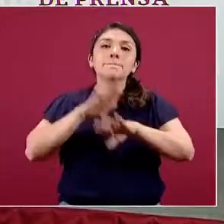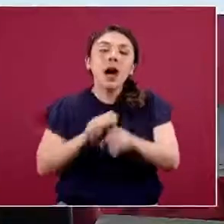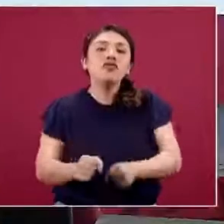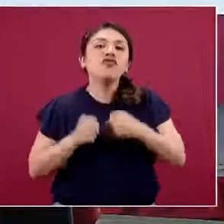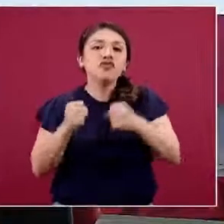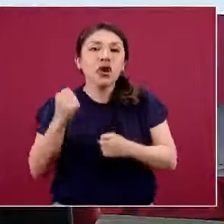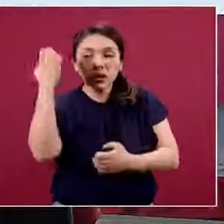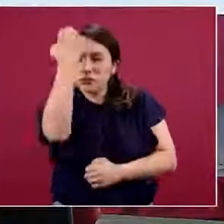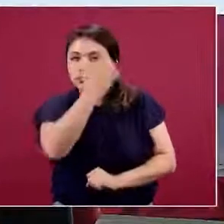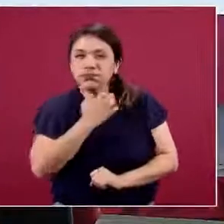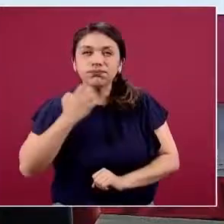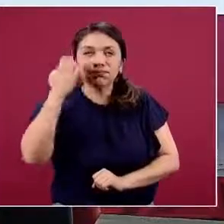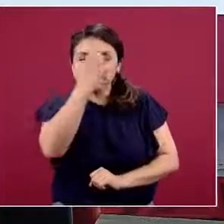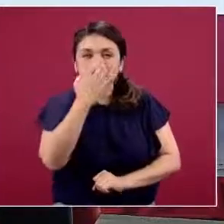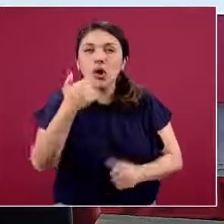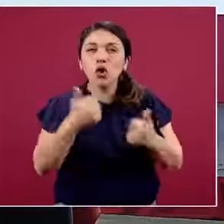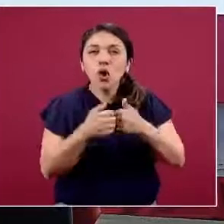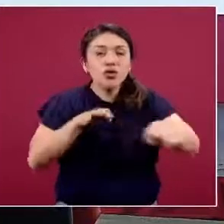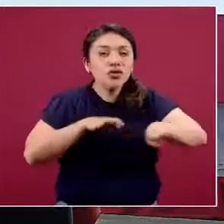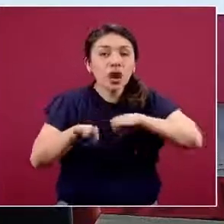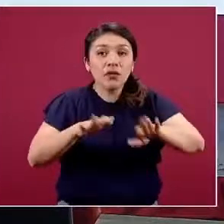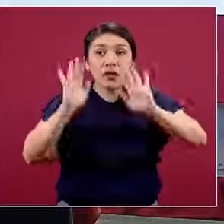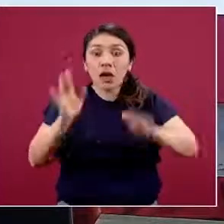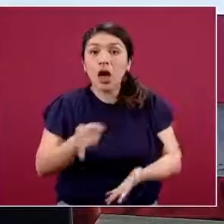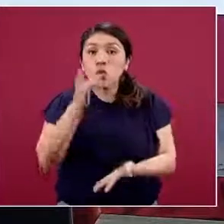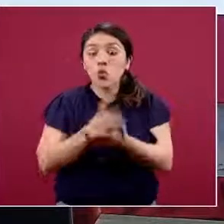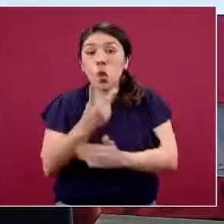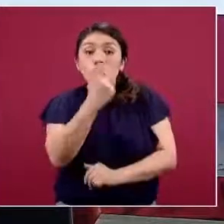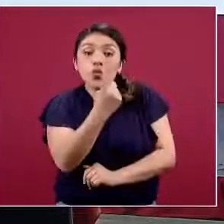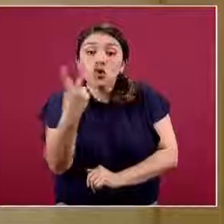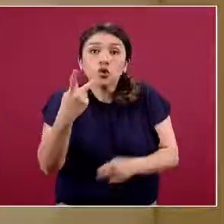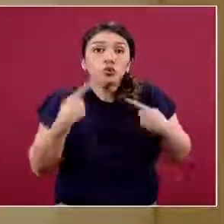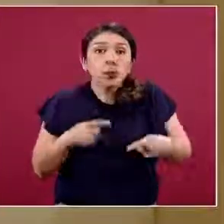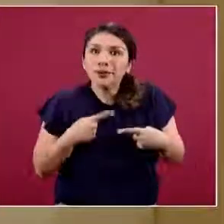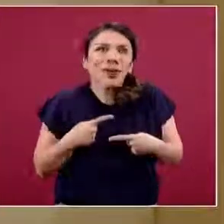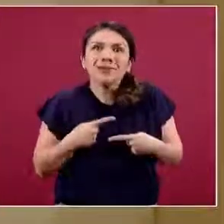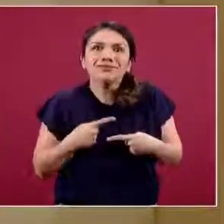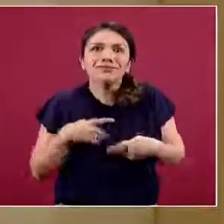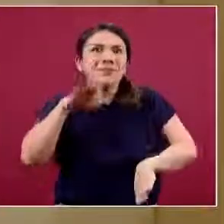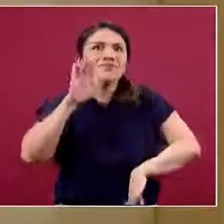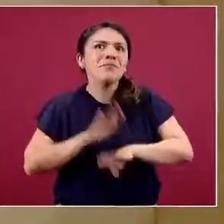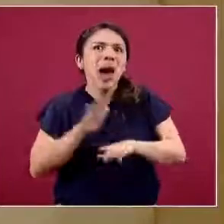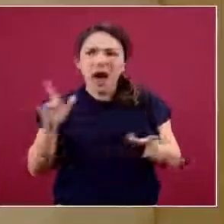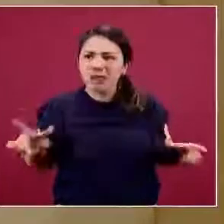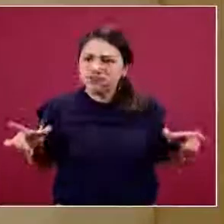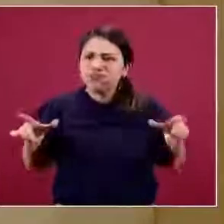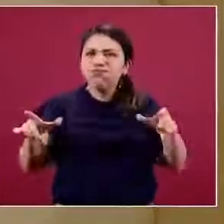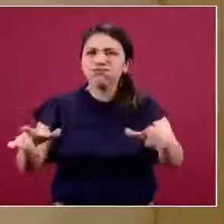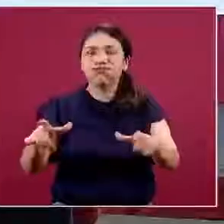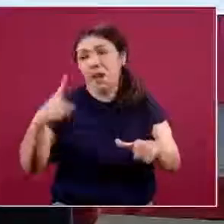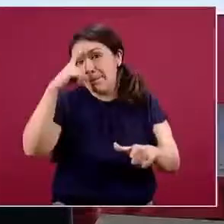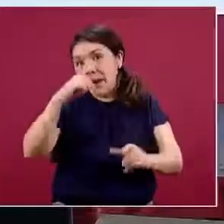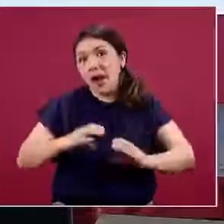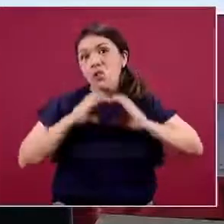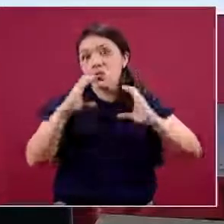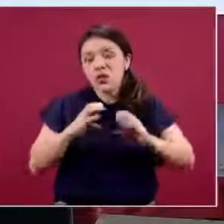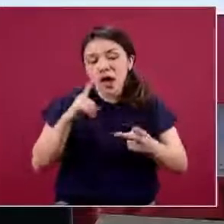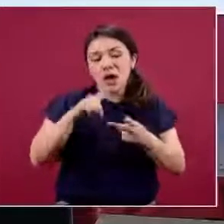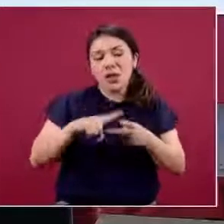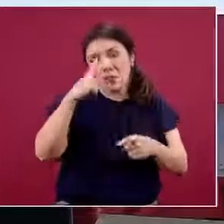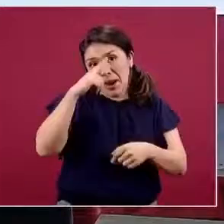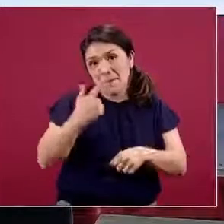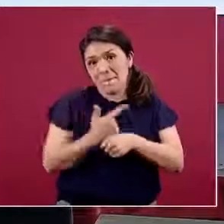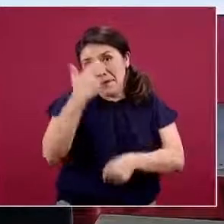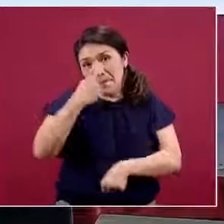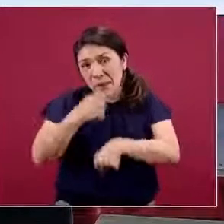fortaleciendo, entonces el operativo ya no es de 1 o 2 personas, sino tiene que haber un componente de riesgos sanitarios, un componente